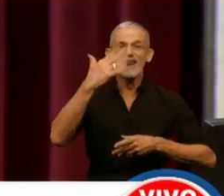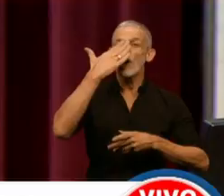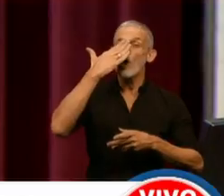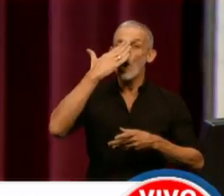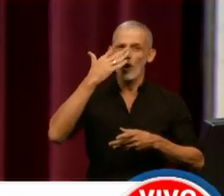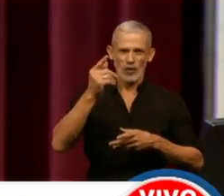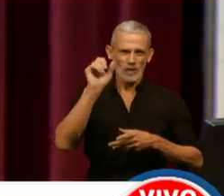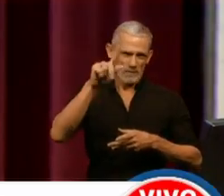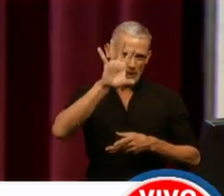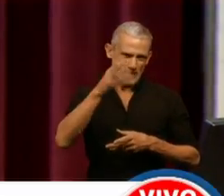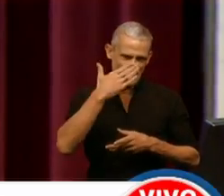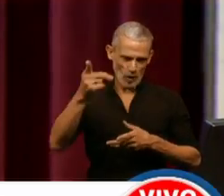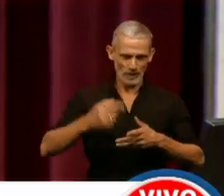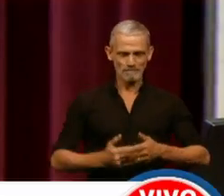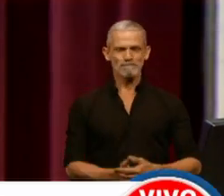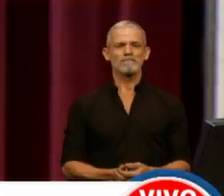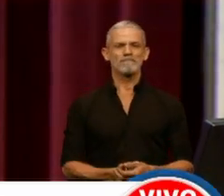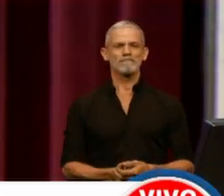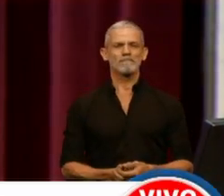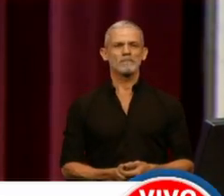federal provincia de córdoba